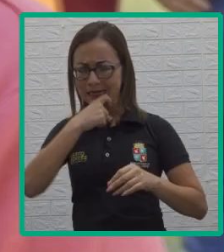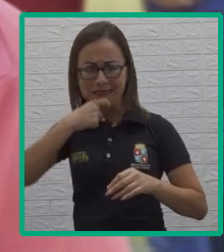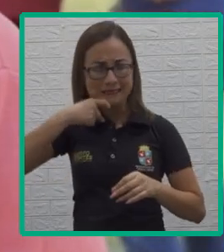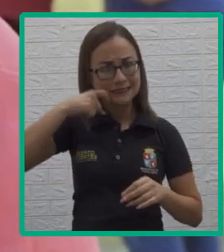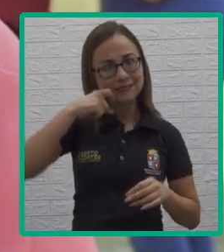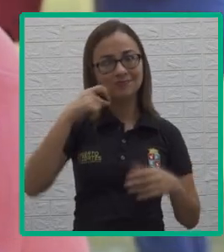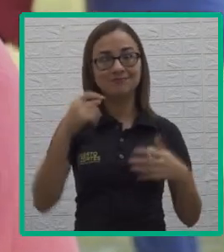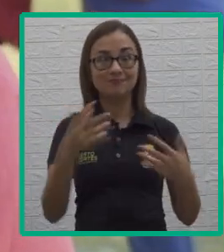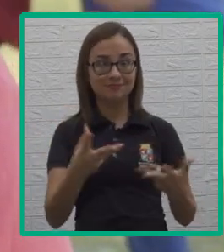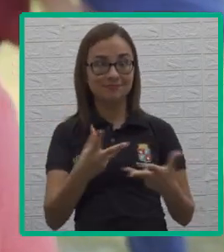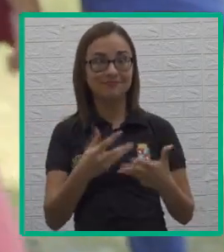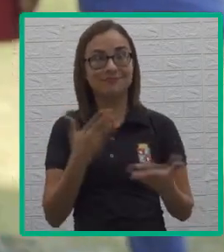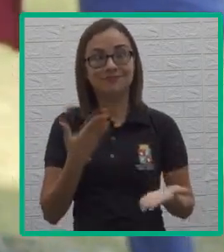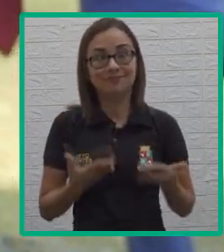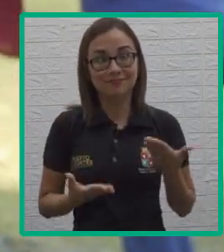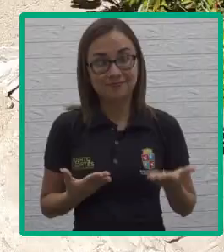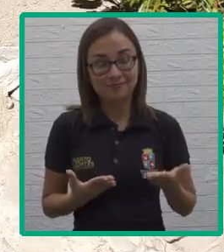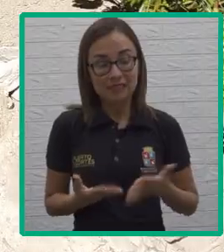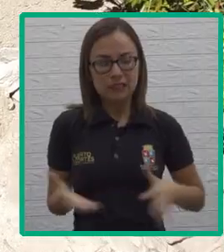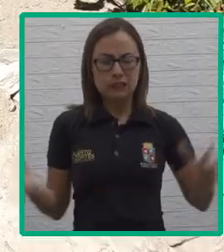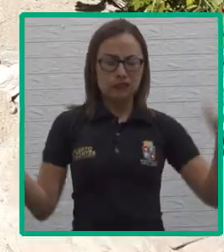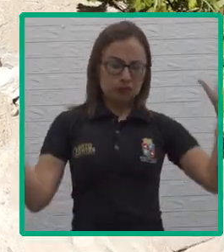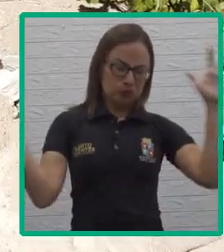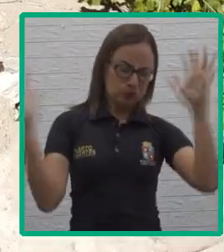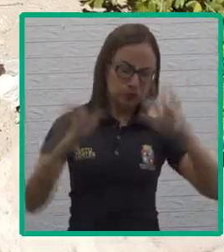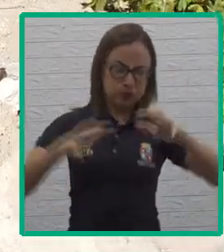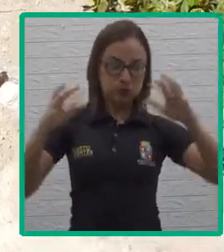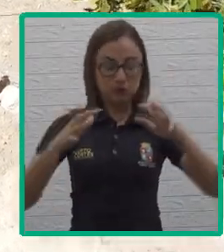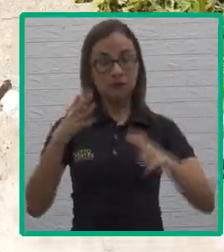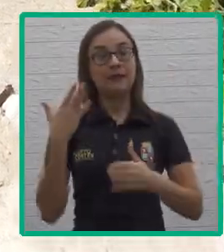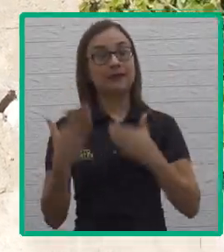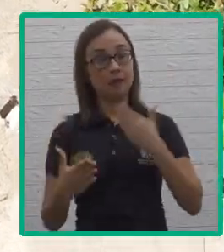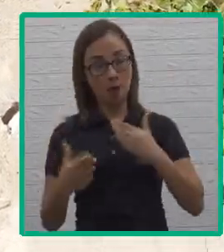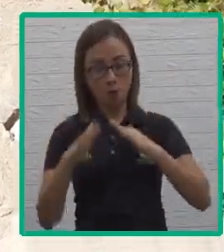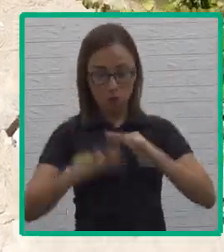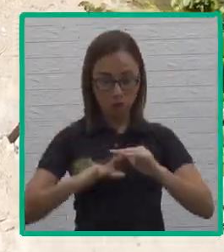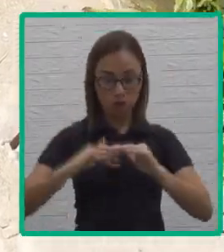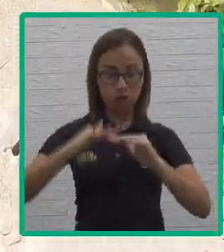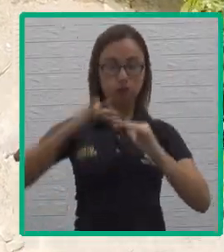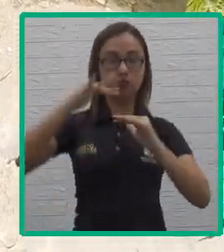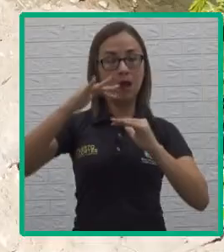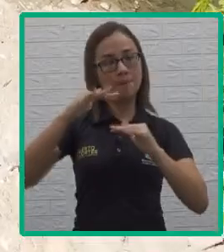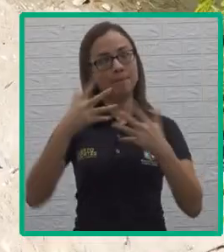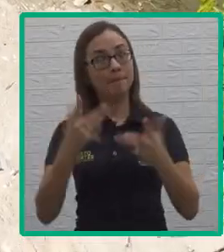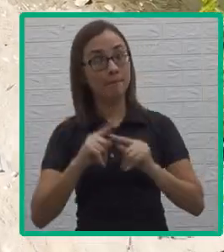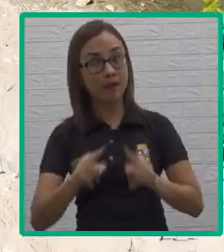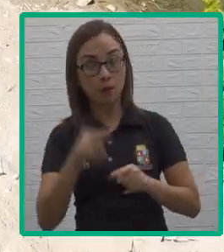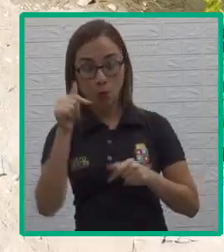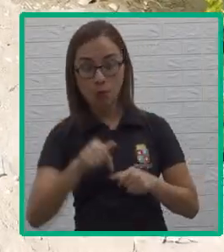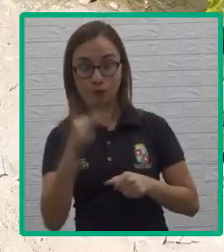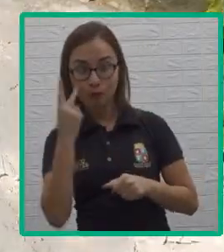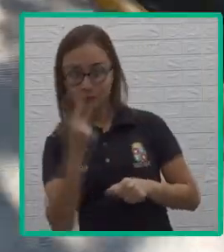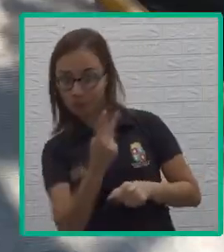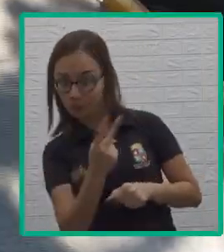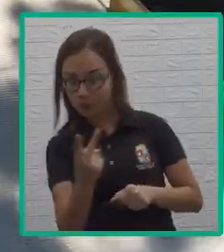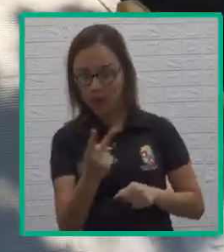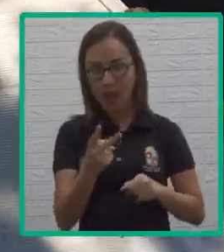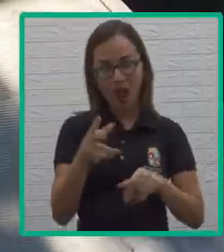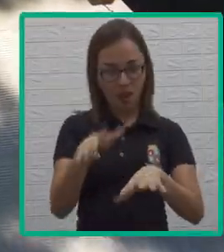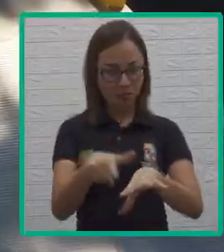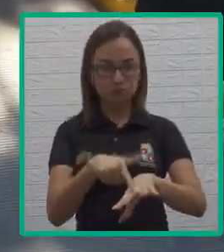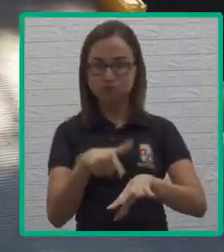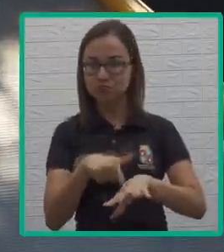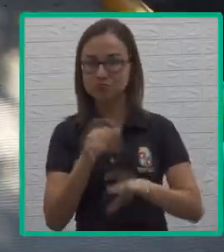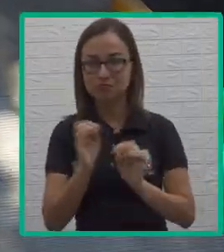agua. Precisamente quizás cuando sea una tormenta bastante fuerte puede ser que sobrepase el vado. Pero hoy, si usted se